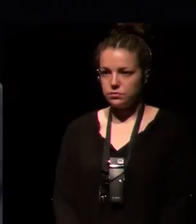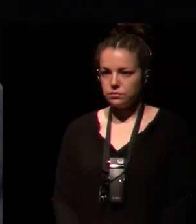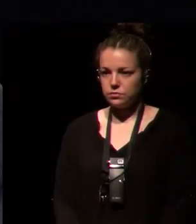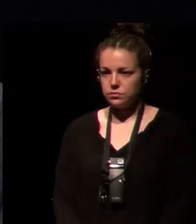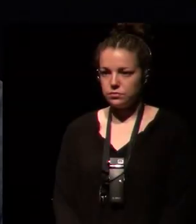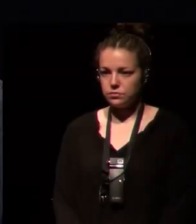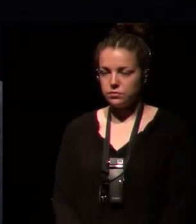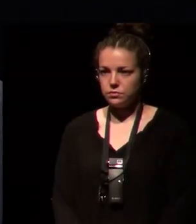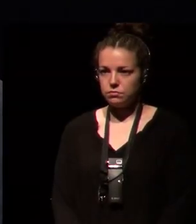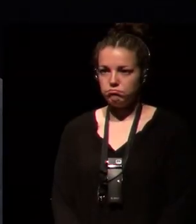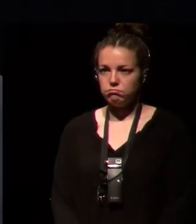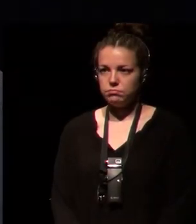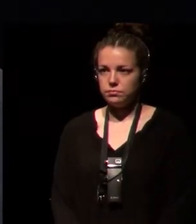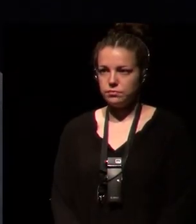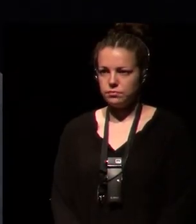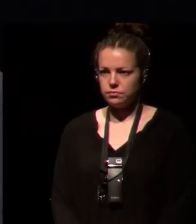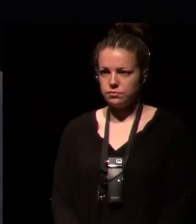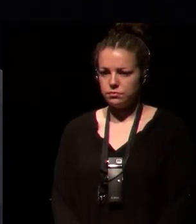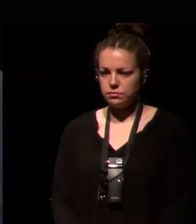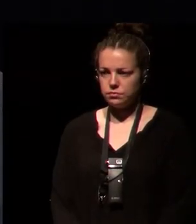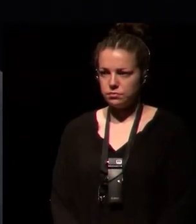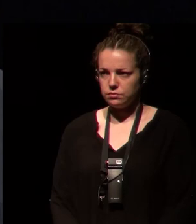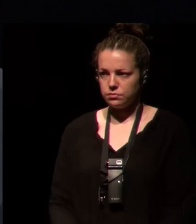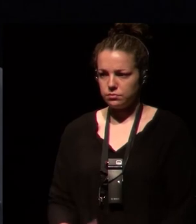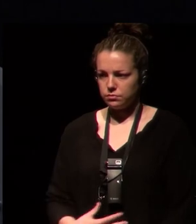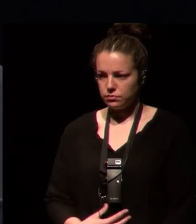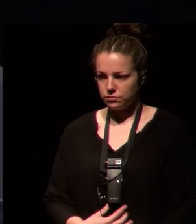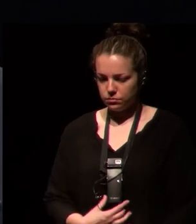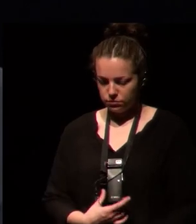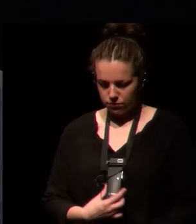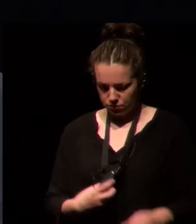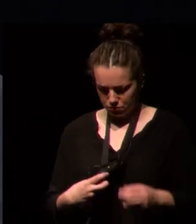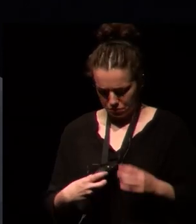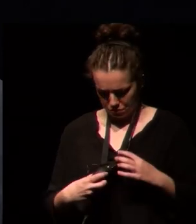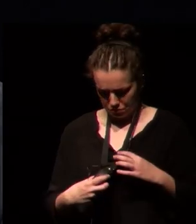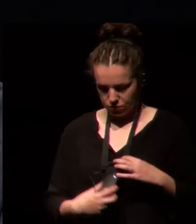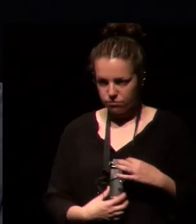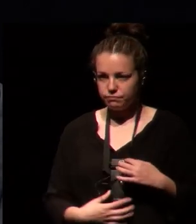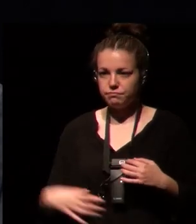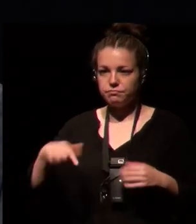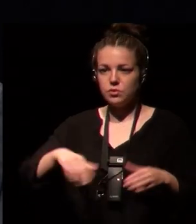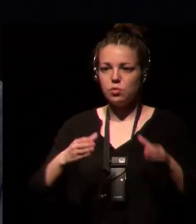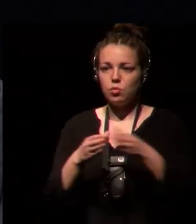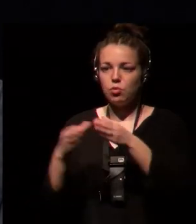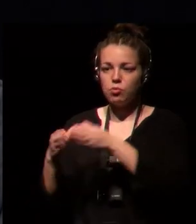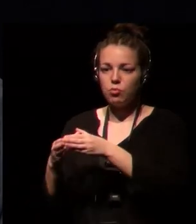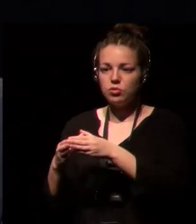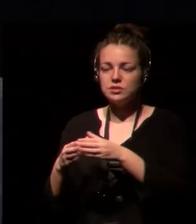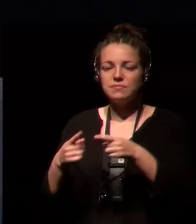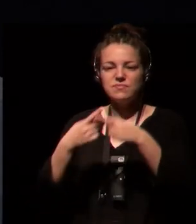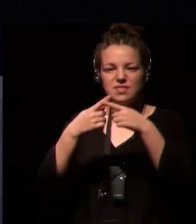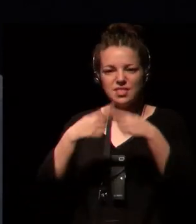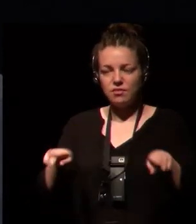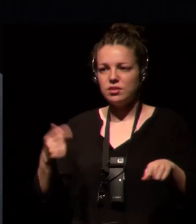So hidden communities can be different to those that we sometimes expect. Estas comunidades van a ser diferentes a las que podemos pensar que van a